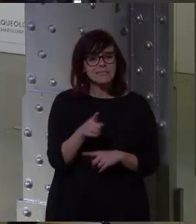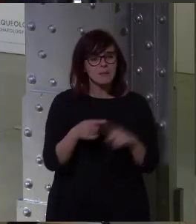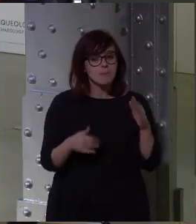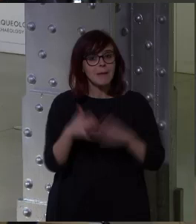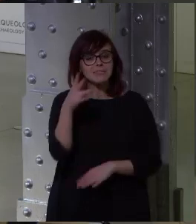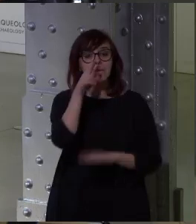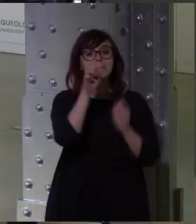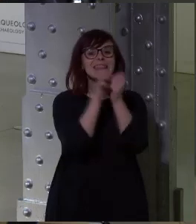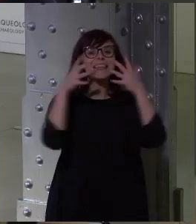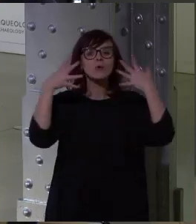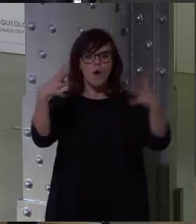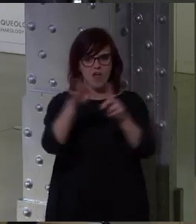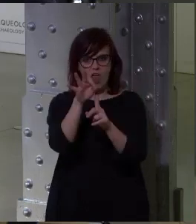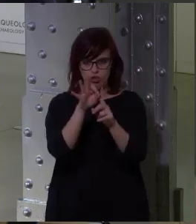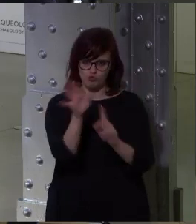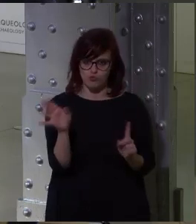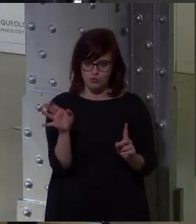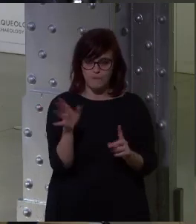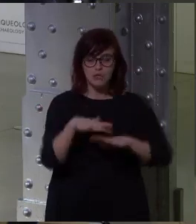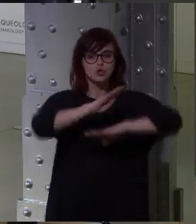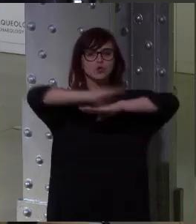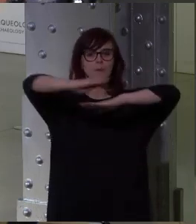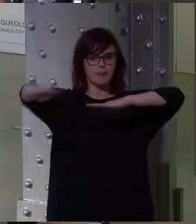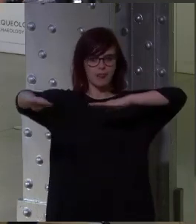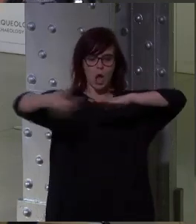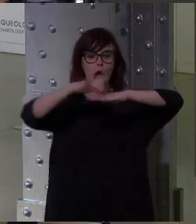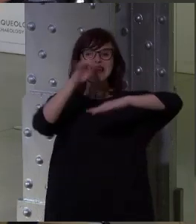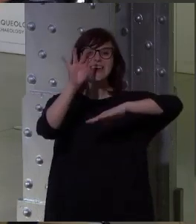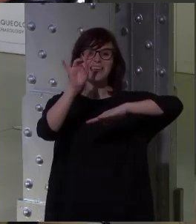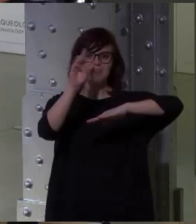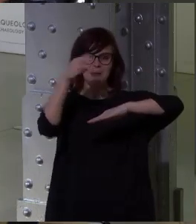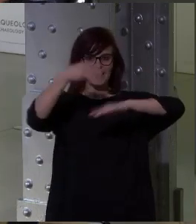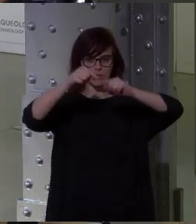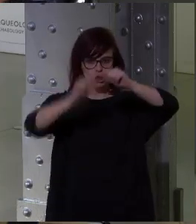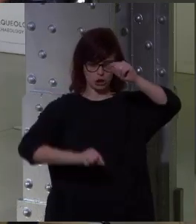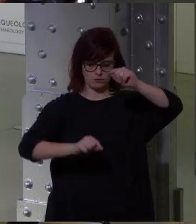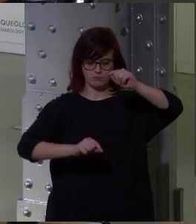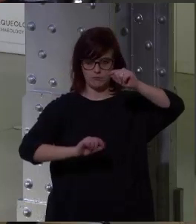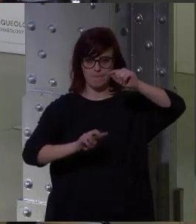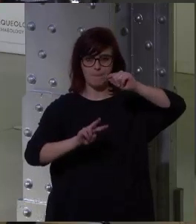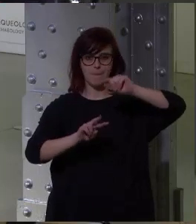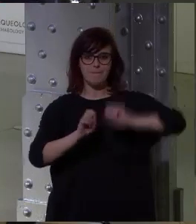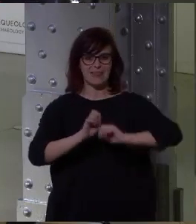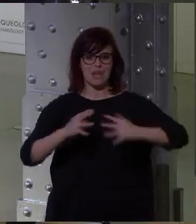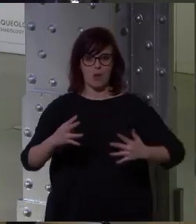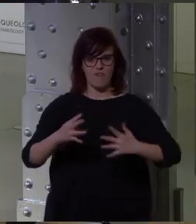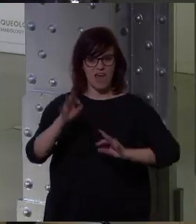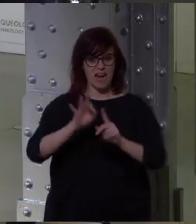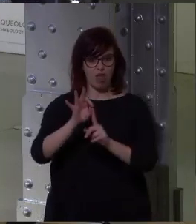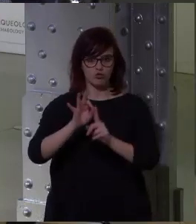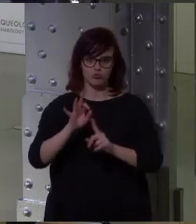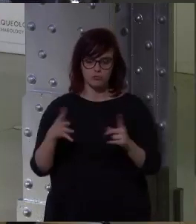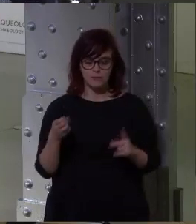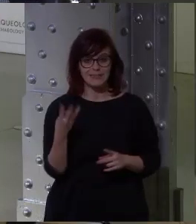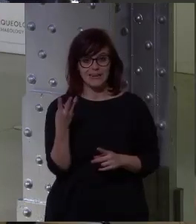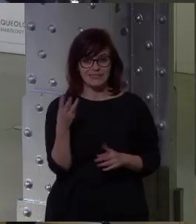agua 29 grados, pero no en la superficie, hasta 15 metros de profundidad. 29 grados, son 3 grados.